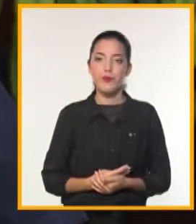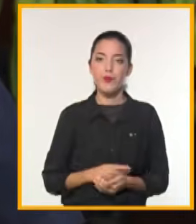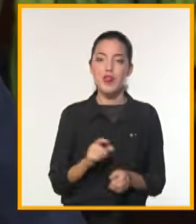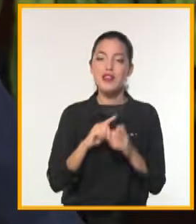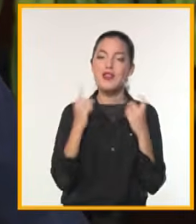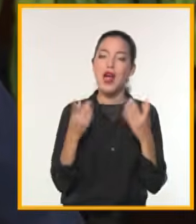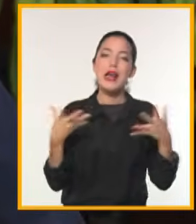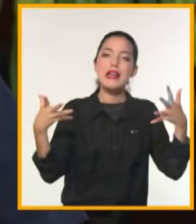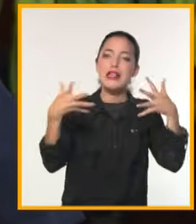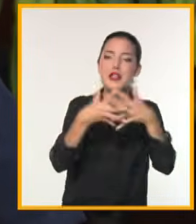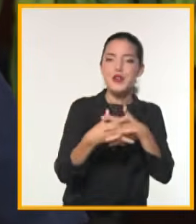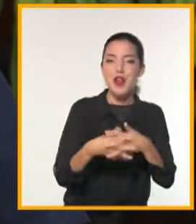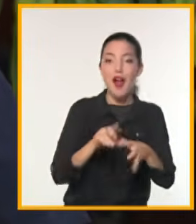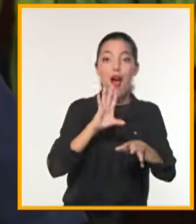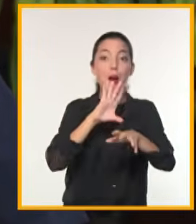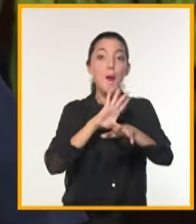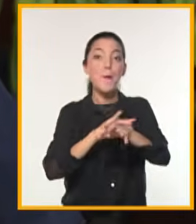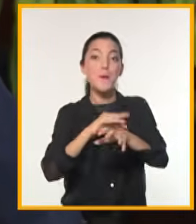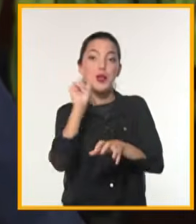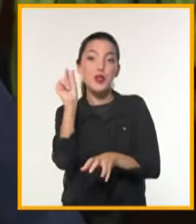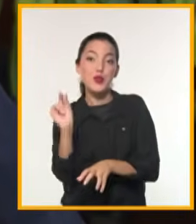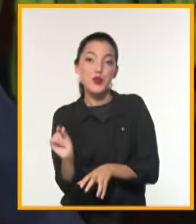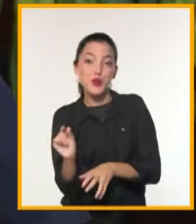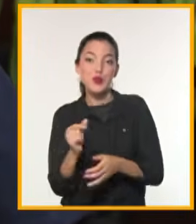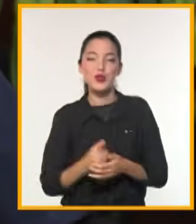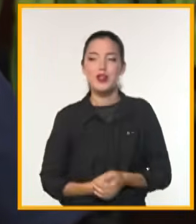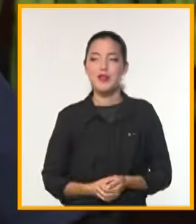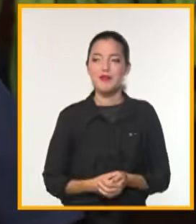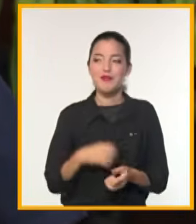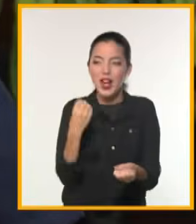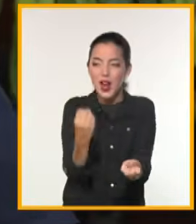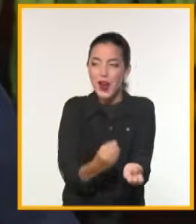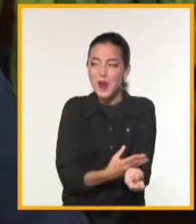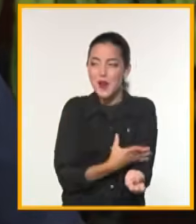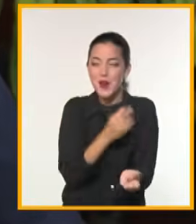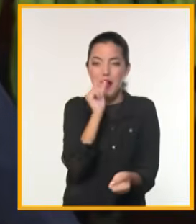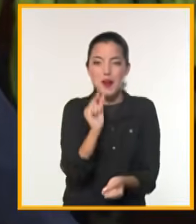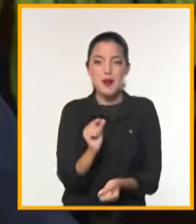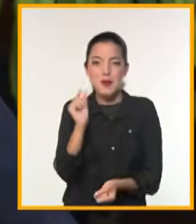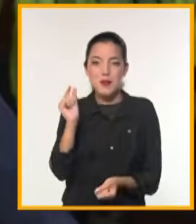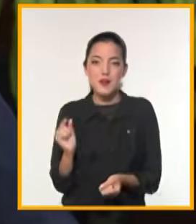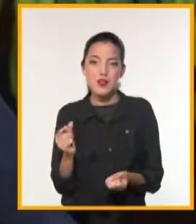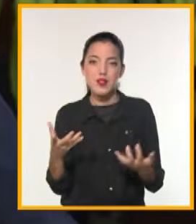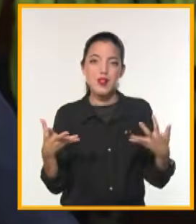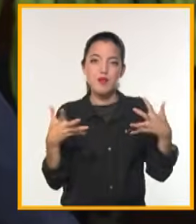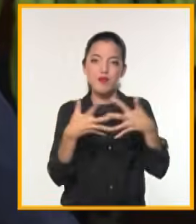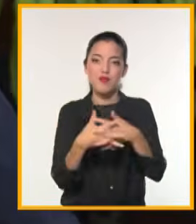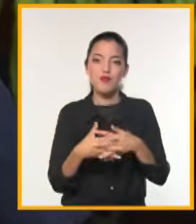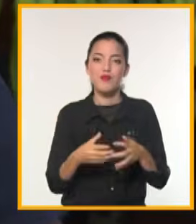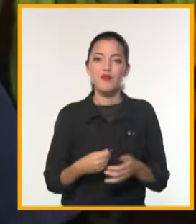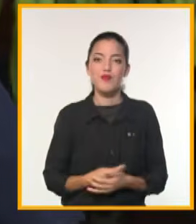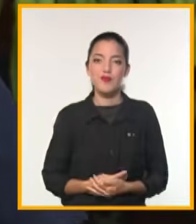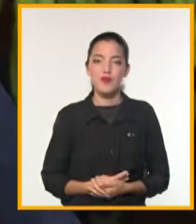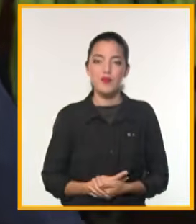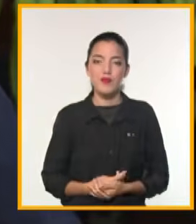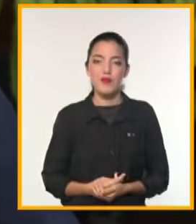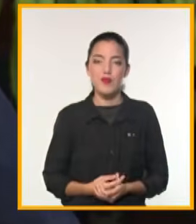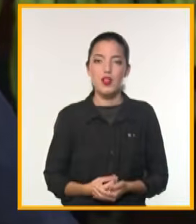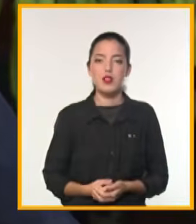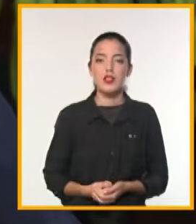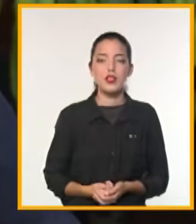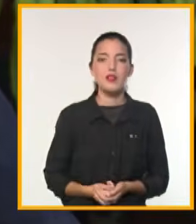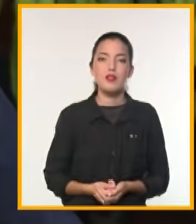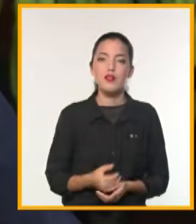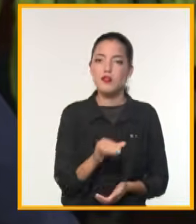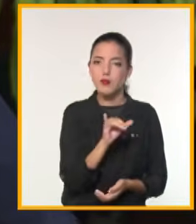pacientes, como la satisfacción que tienen cada paciente cuando se tratan y se tratan bien, y entonces uno